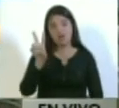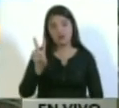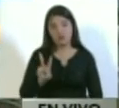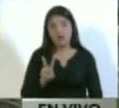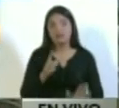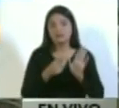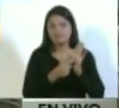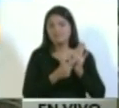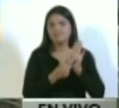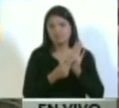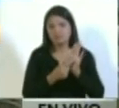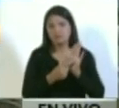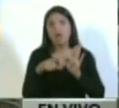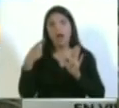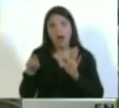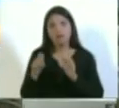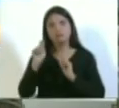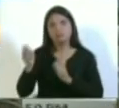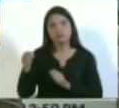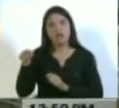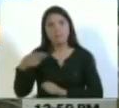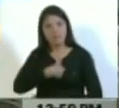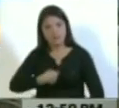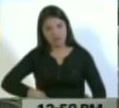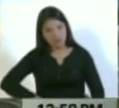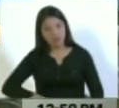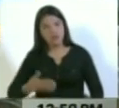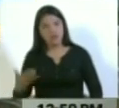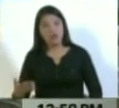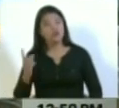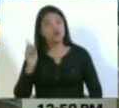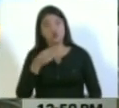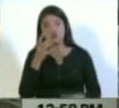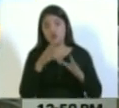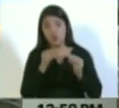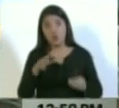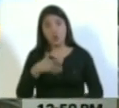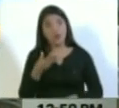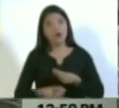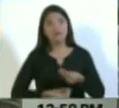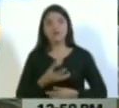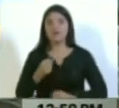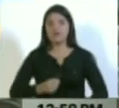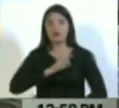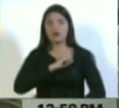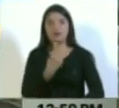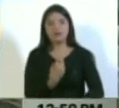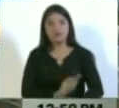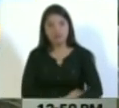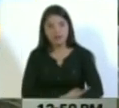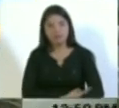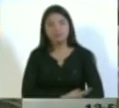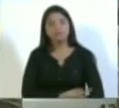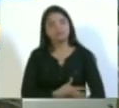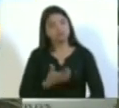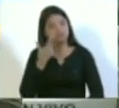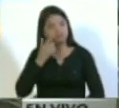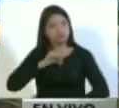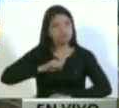establece atribuciones del presidente para poder, entre todas las cosas, fortalecer,